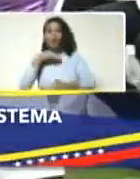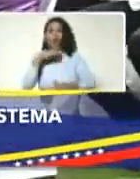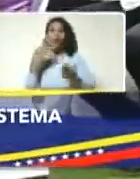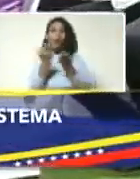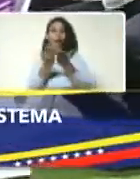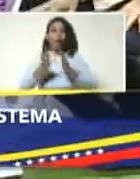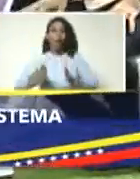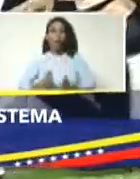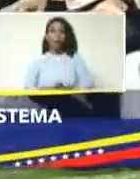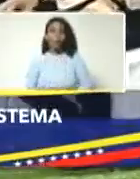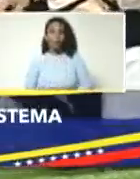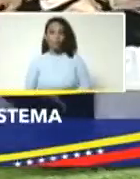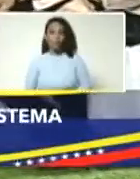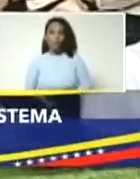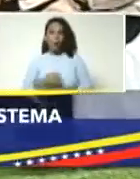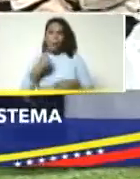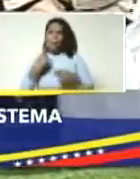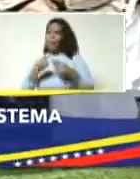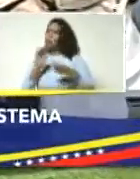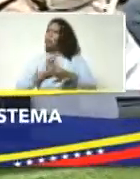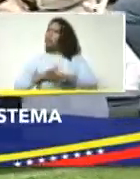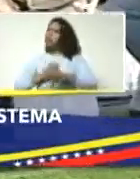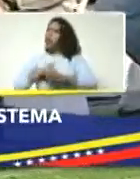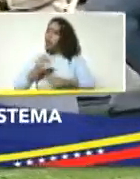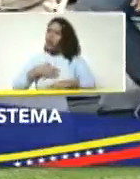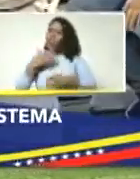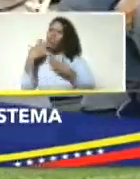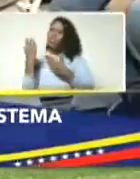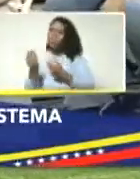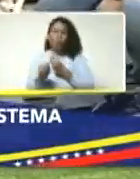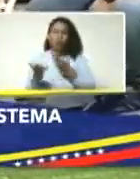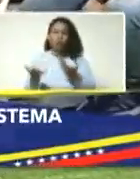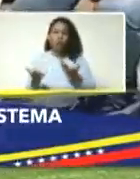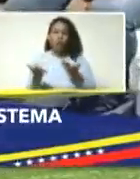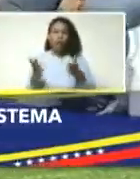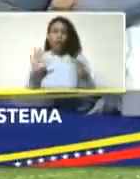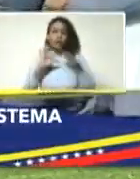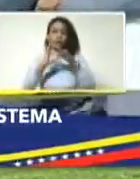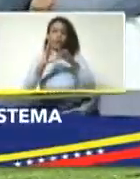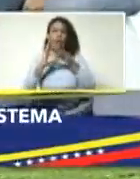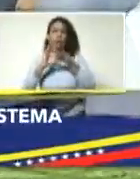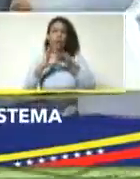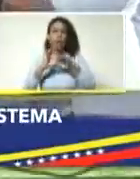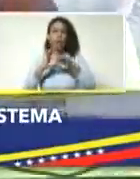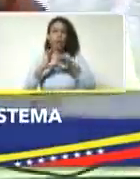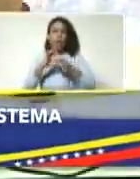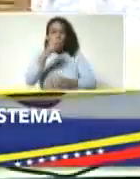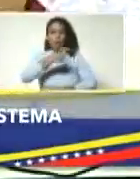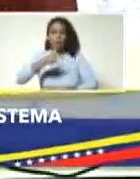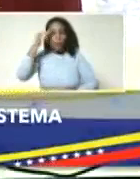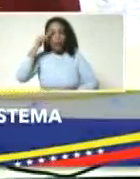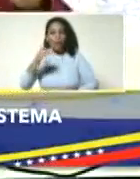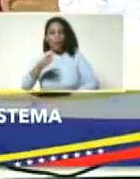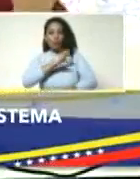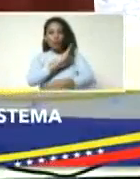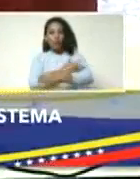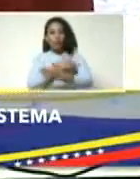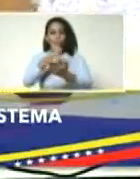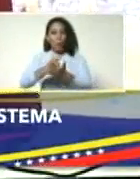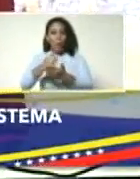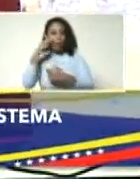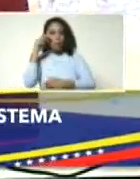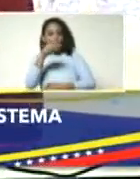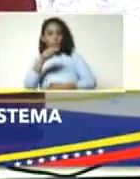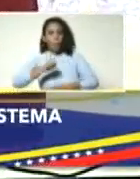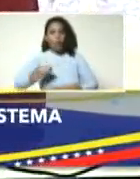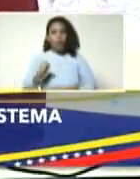escuelas. ¿Pero por qué ha sido posible esto? Por la unidad cívico-militar. Hemos visto a nuestra Fuerza Armada, nuestras policías,